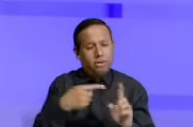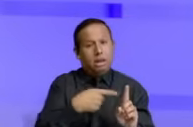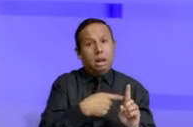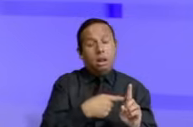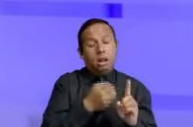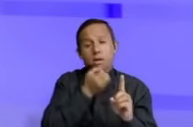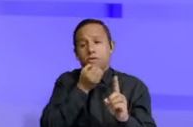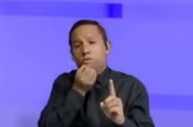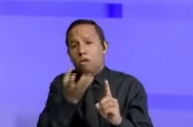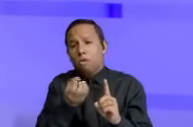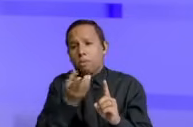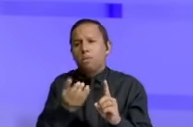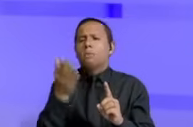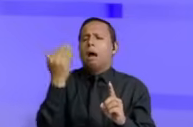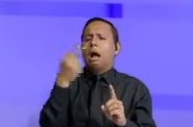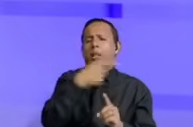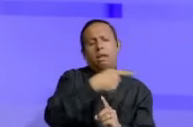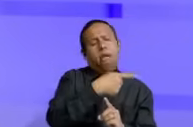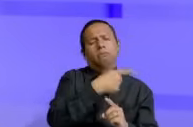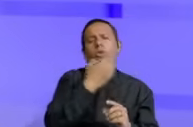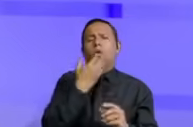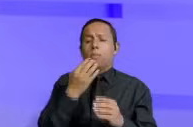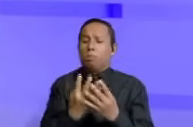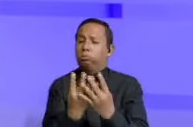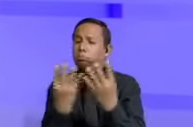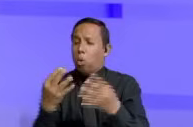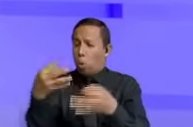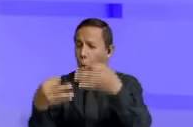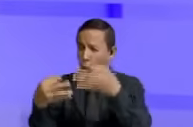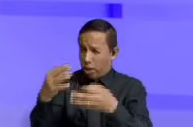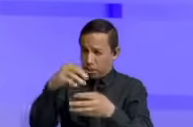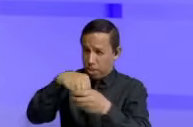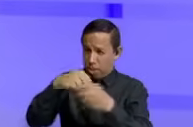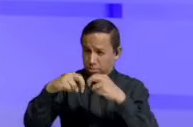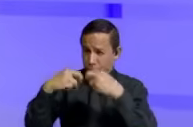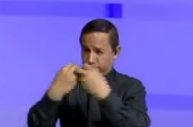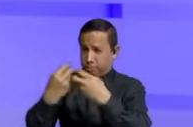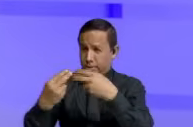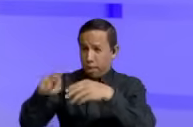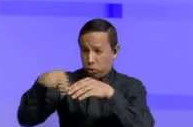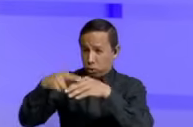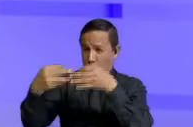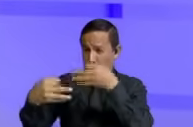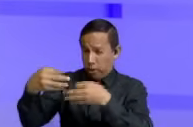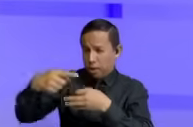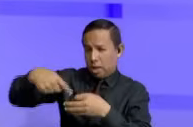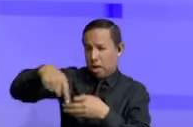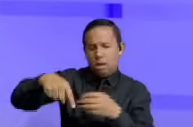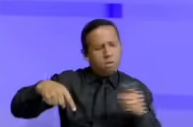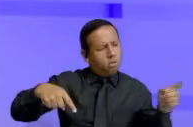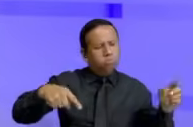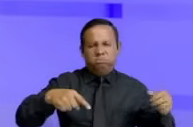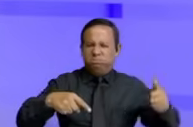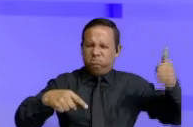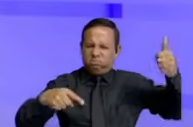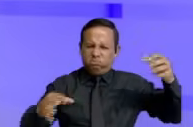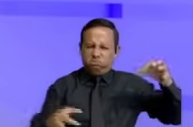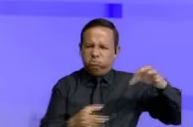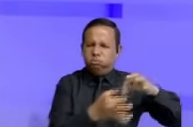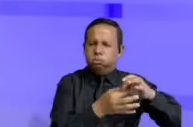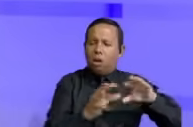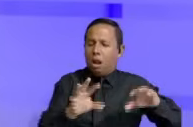Cómo operaba el sistema de corrupción de jueces de la corte Nacional de Justicia la fiscalía anunció la apertura de